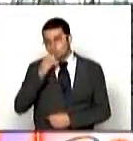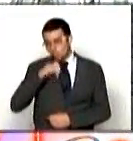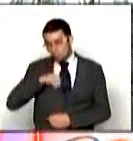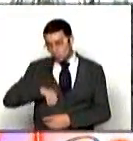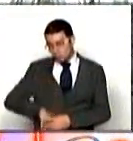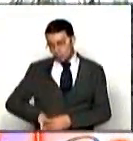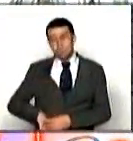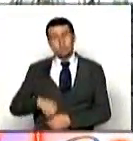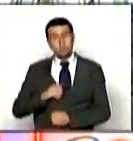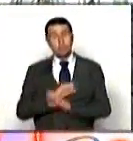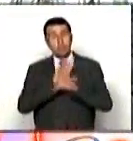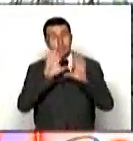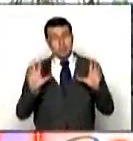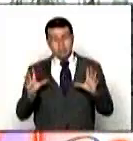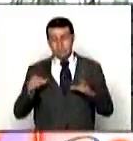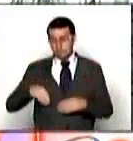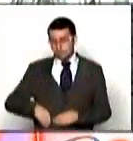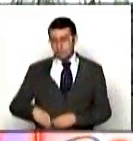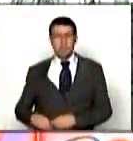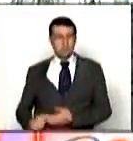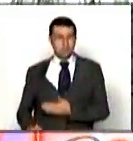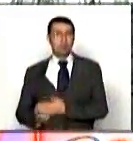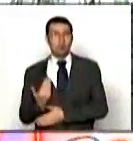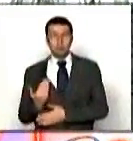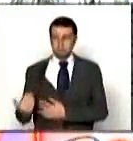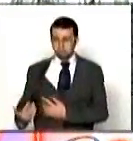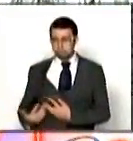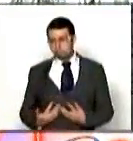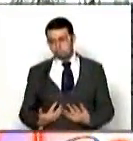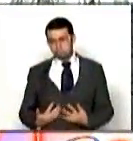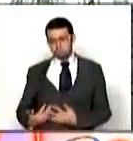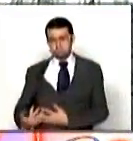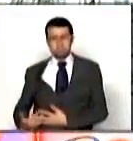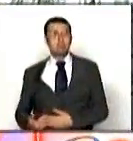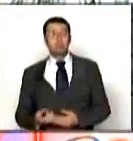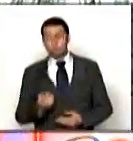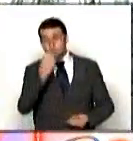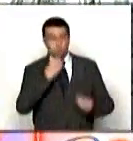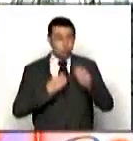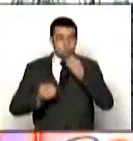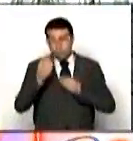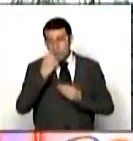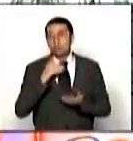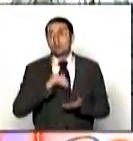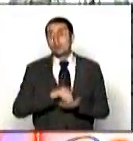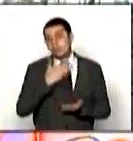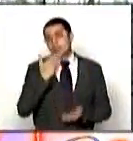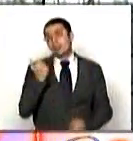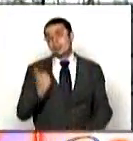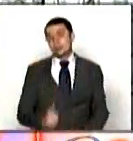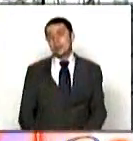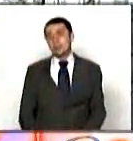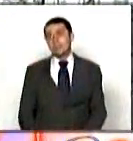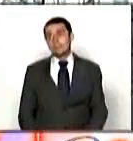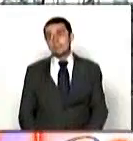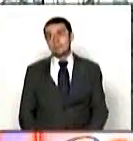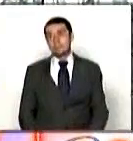niño en ayunas, y eso hace que se implante una nueva flora intestinal y el apetito del niño mejore. Con